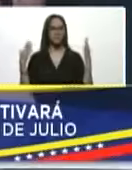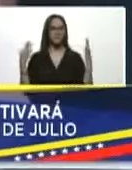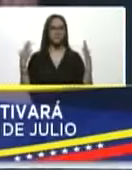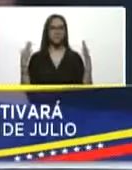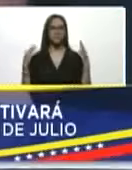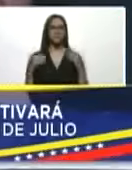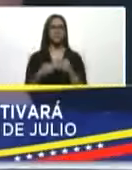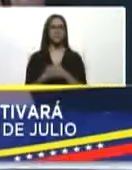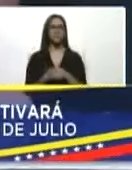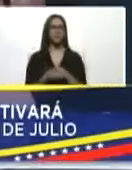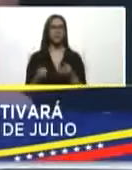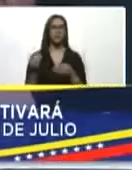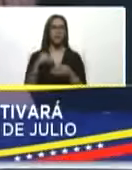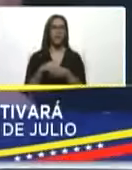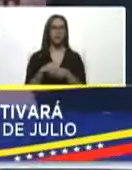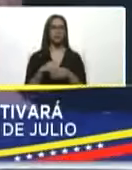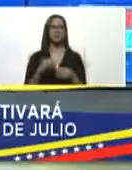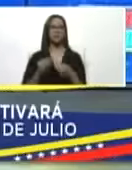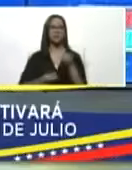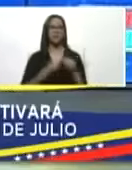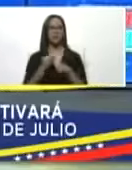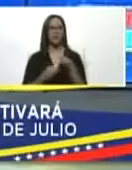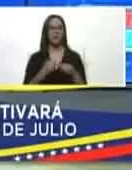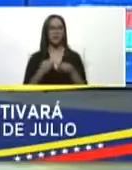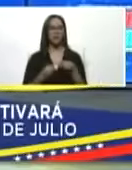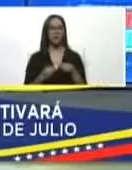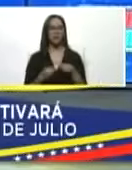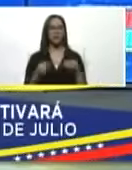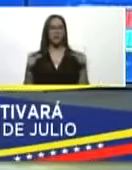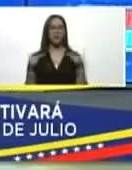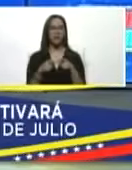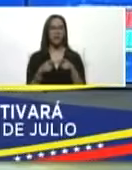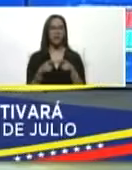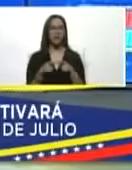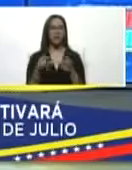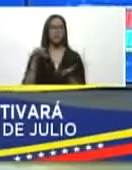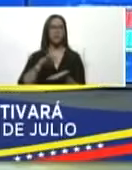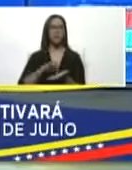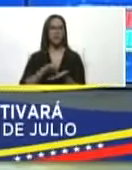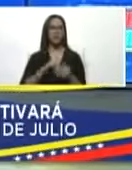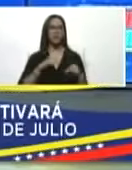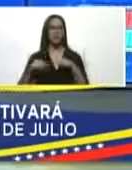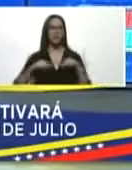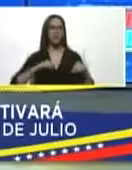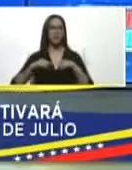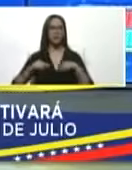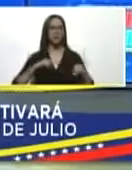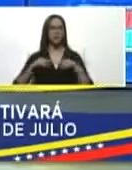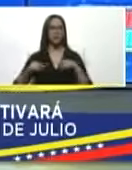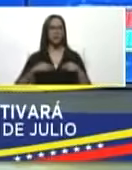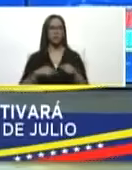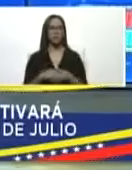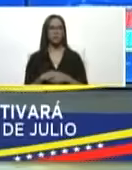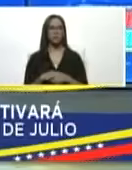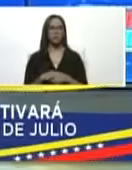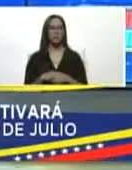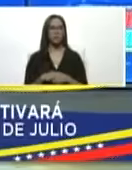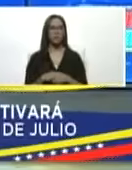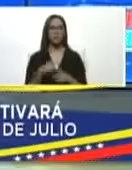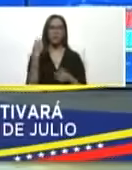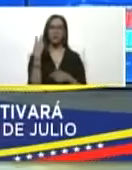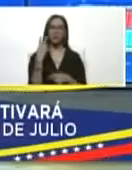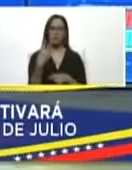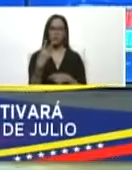Además, formarán parte de este equipo central de coordinación dos